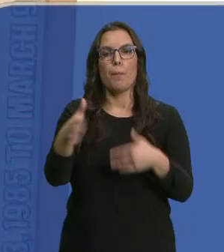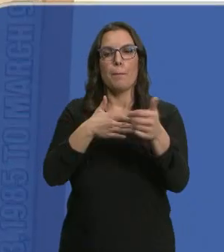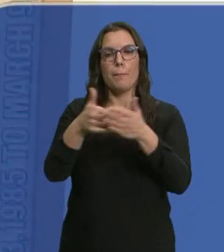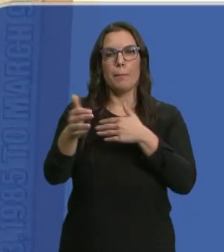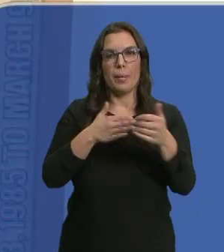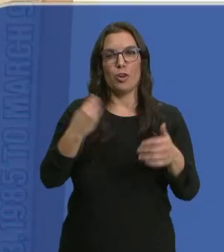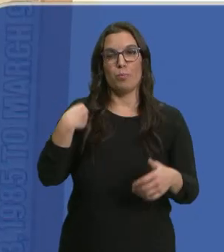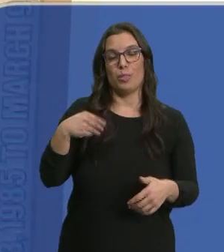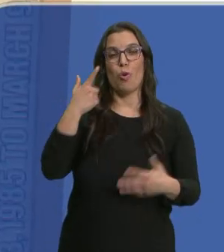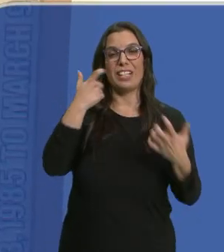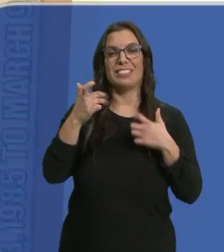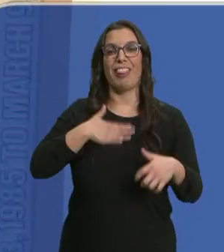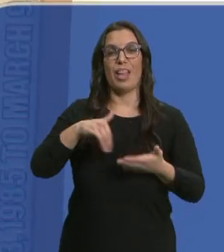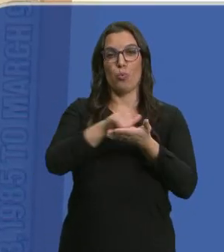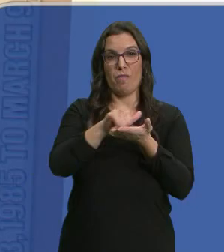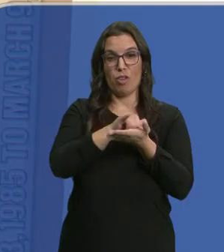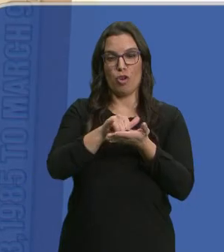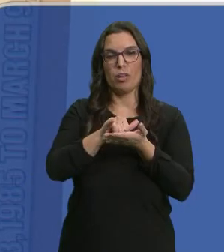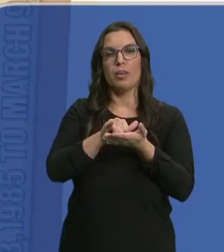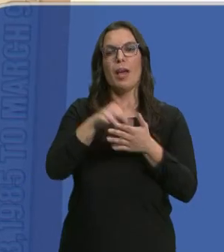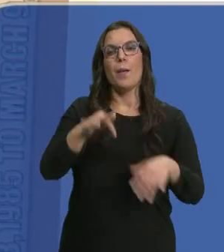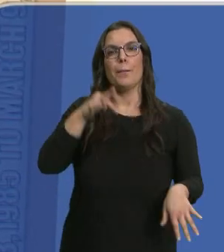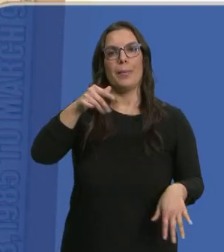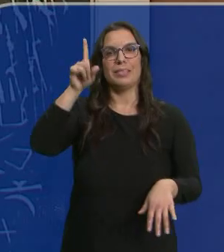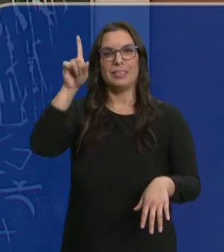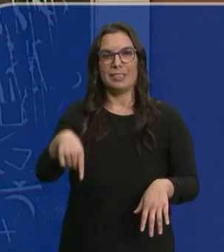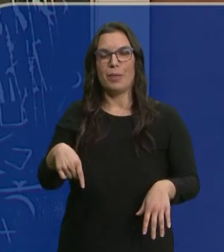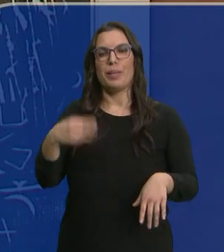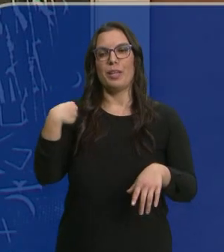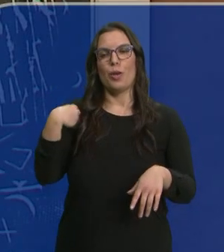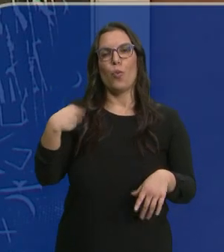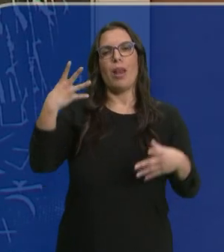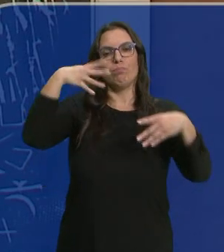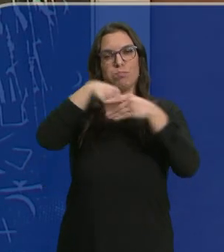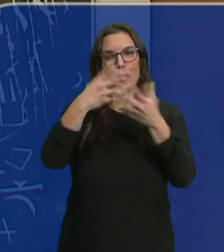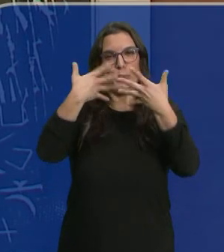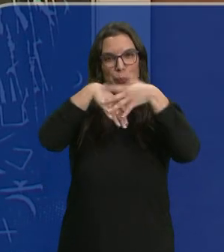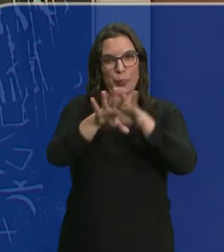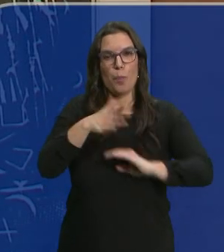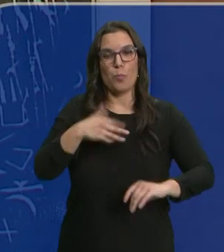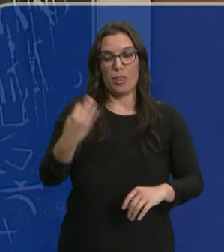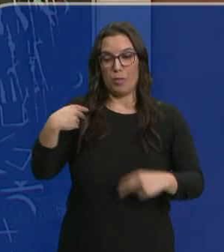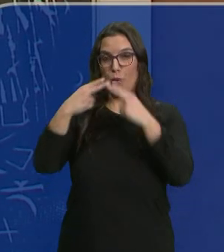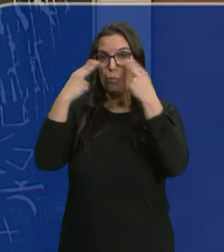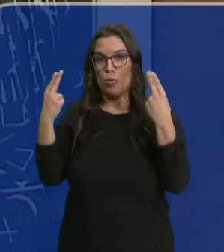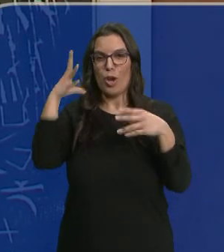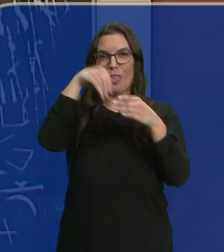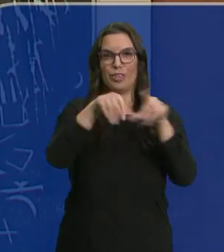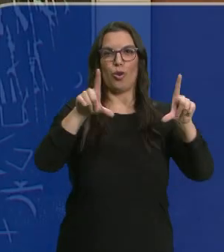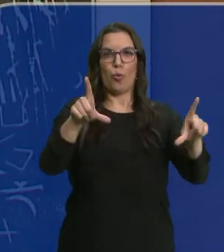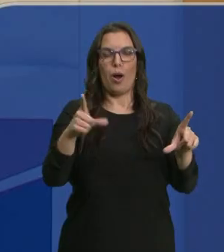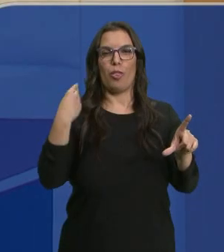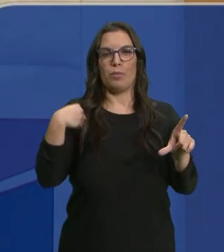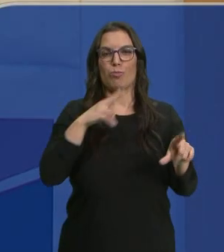obra del artista neoyorquino que se completa con una propuesta inmersiva. El público podrá formar parte del cuadro